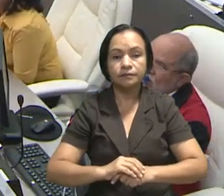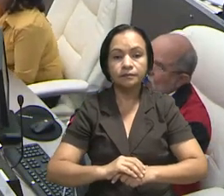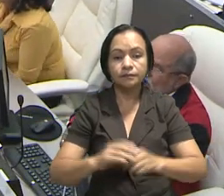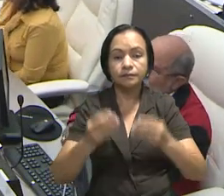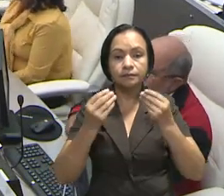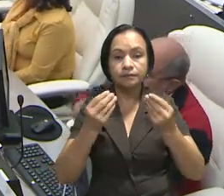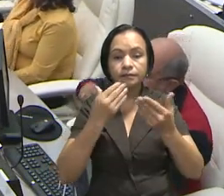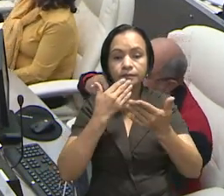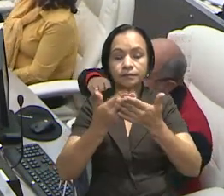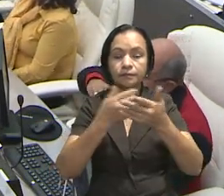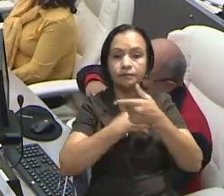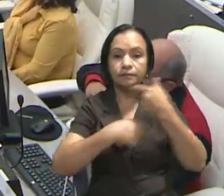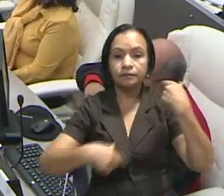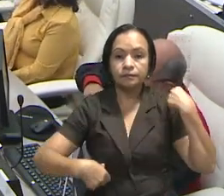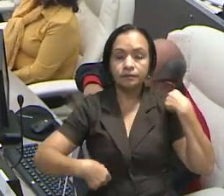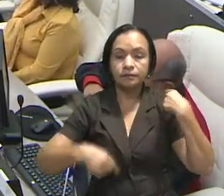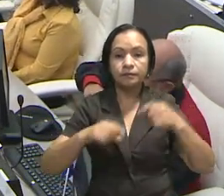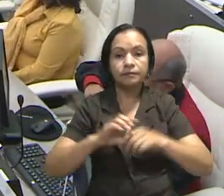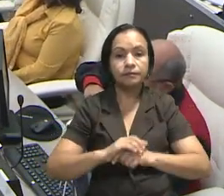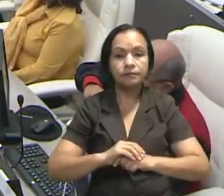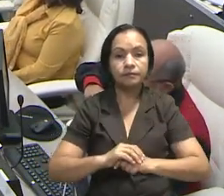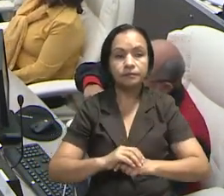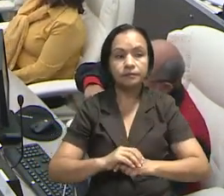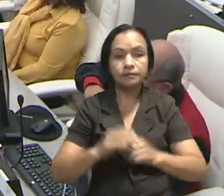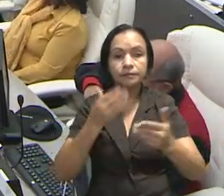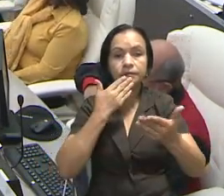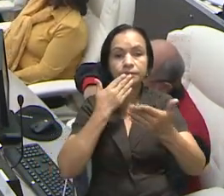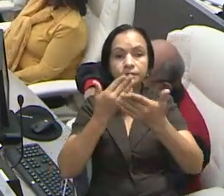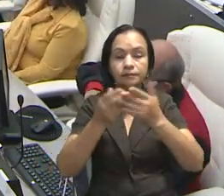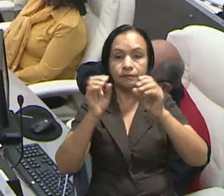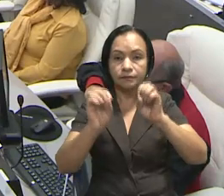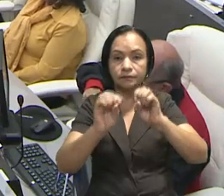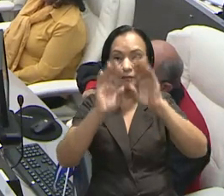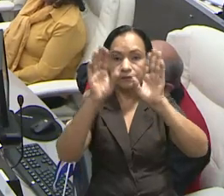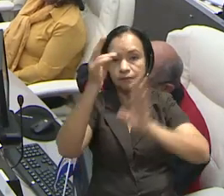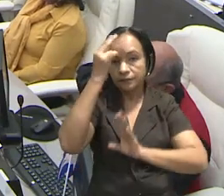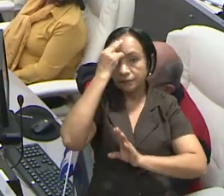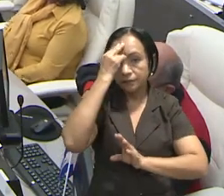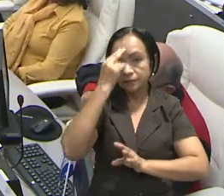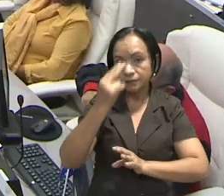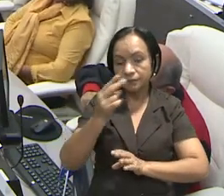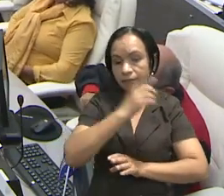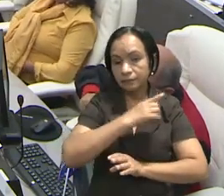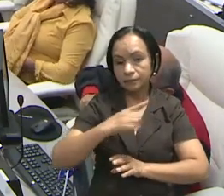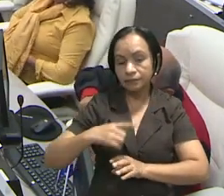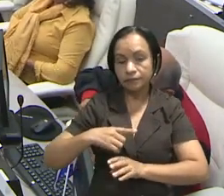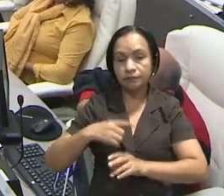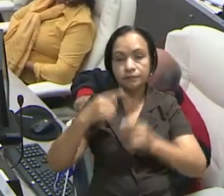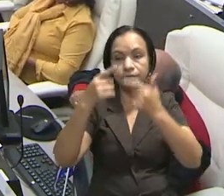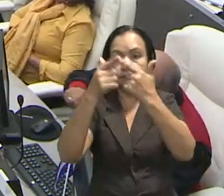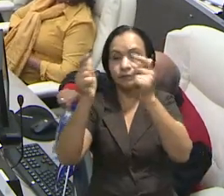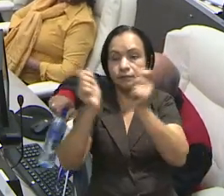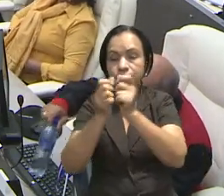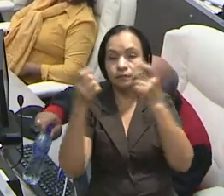Muchas gracias, señor presidente. Buenos días, honorables diputados. Buenos días, Junta Directiva.